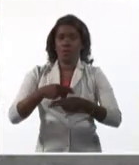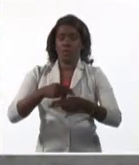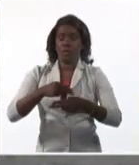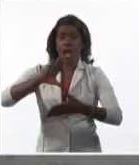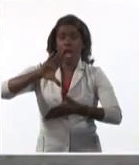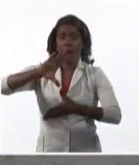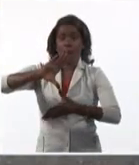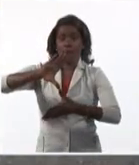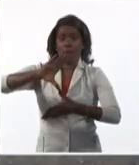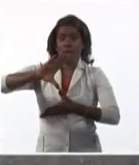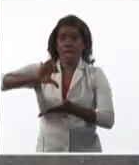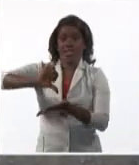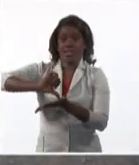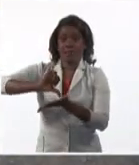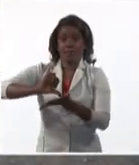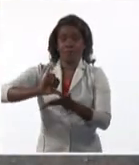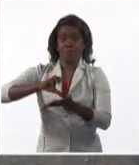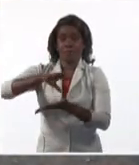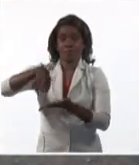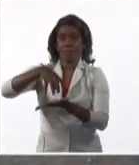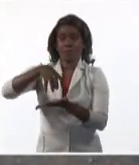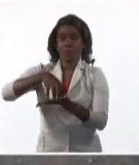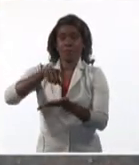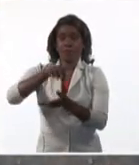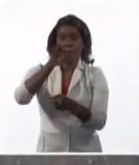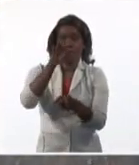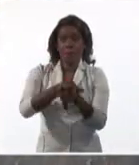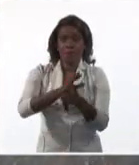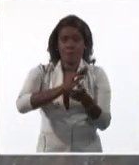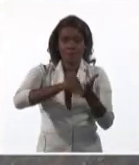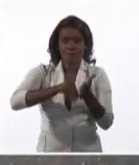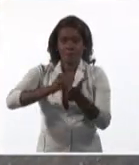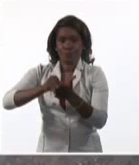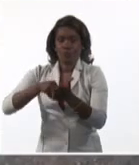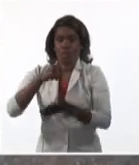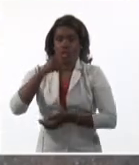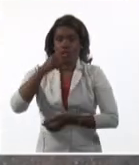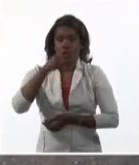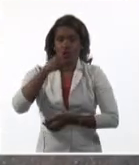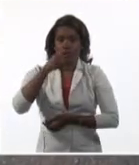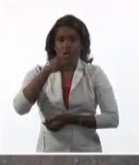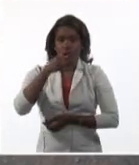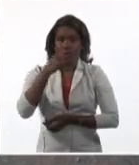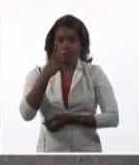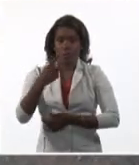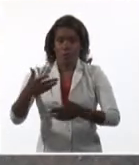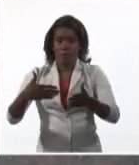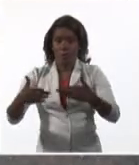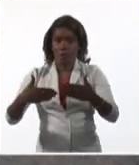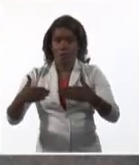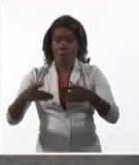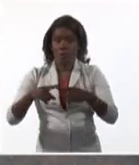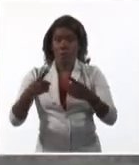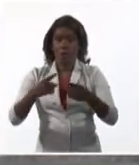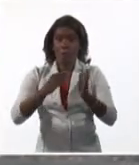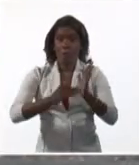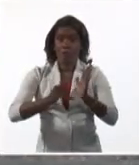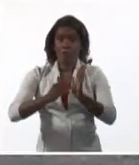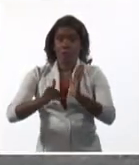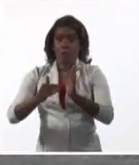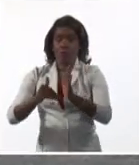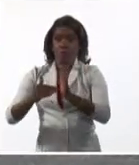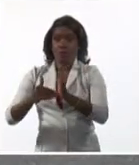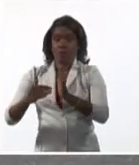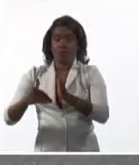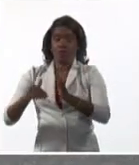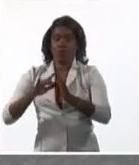La interrupción de las operaciones se ordenó en noviembre pasado por la Corte Suprema del país ismeño tras meses de polémicas. Las